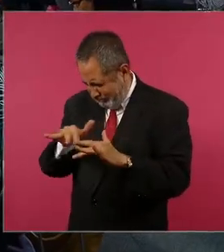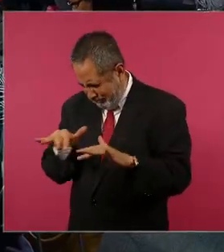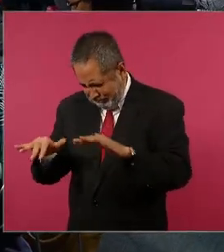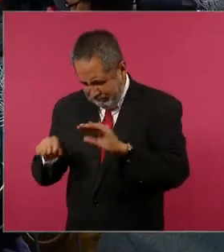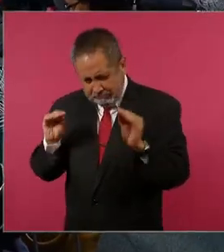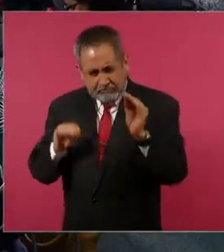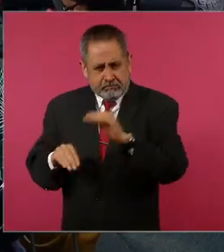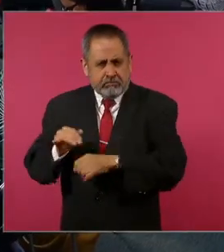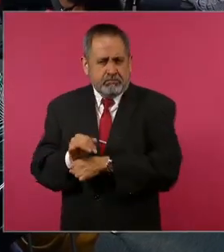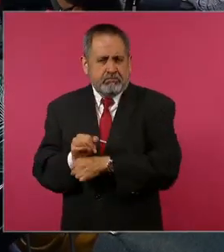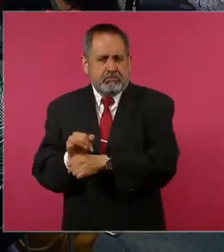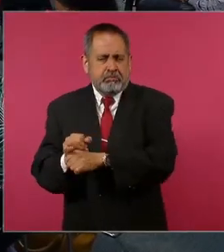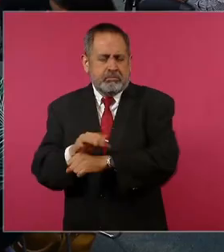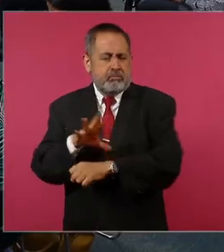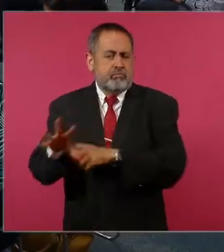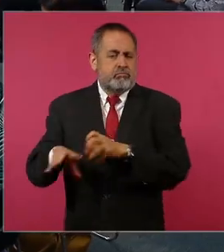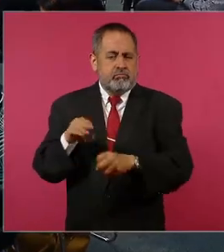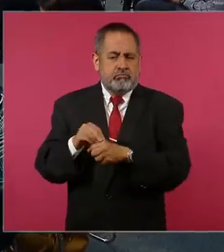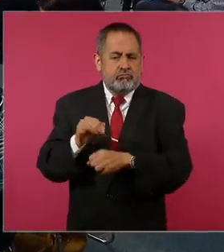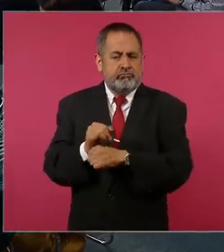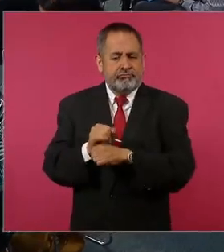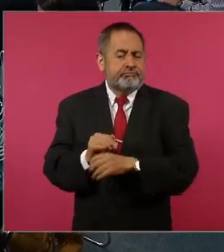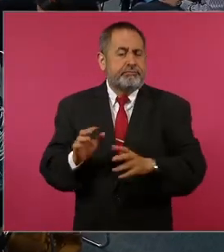hacer esa investigación.